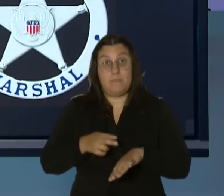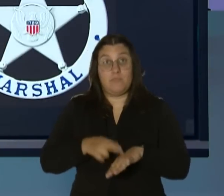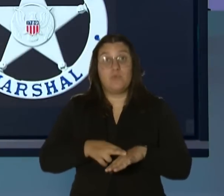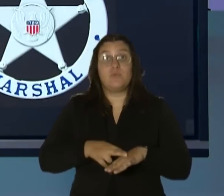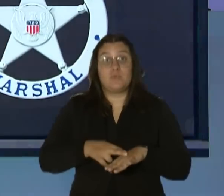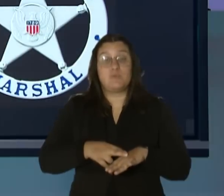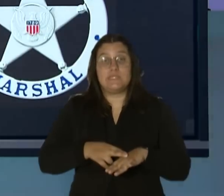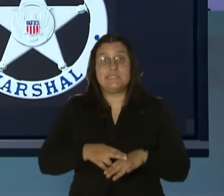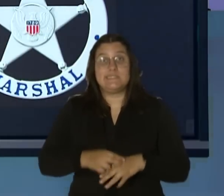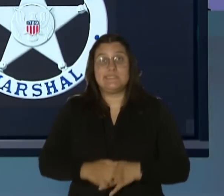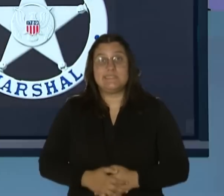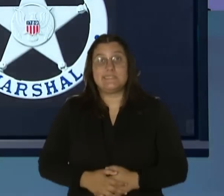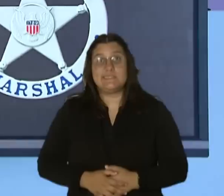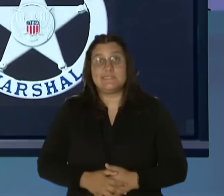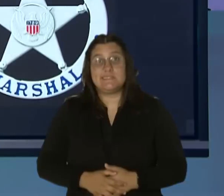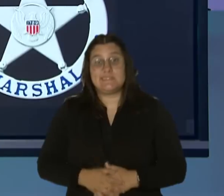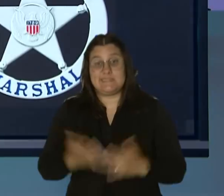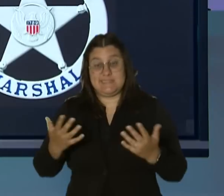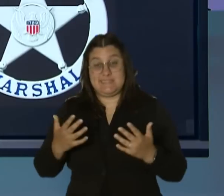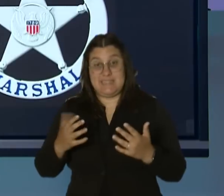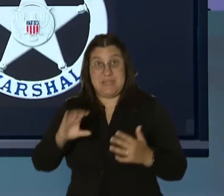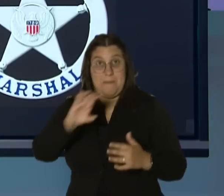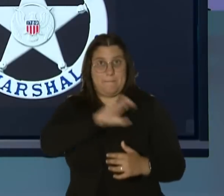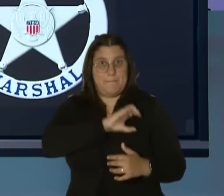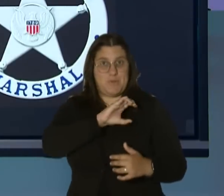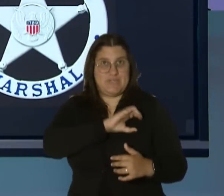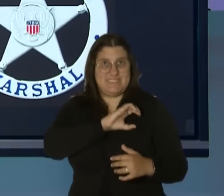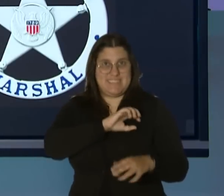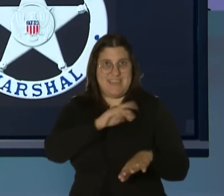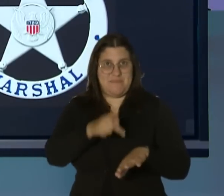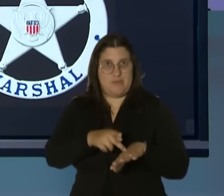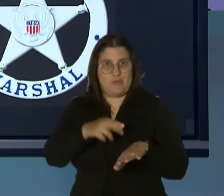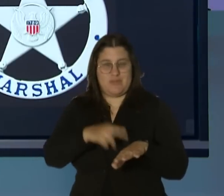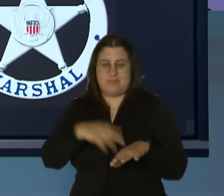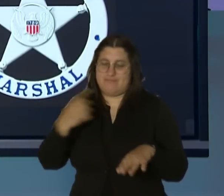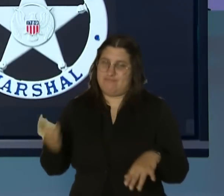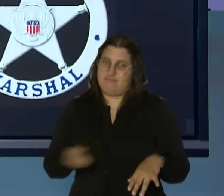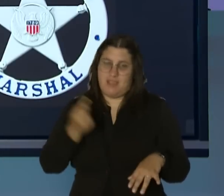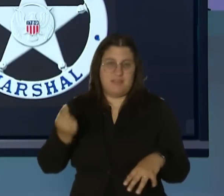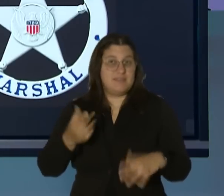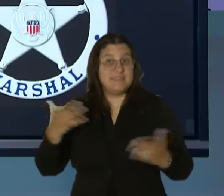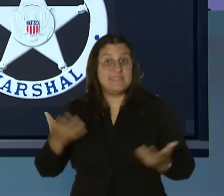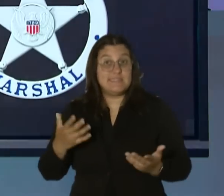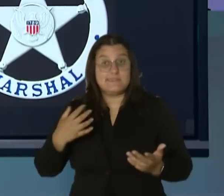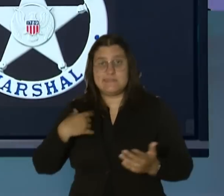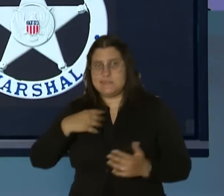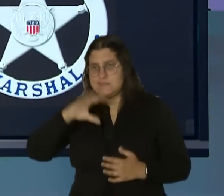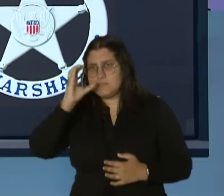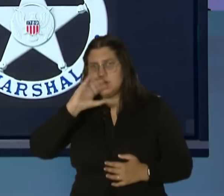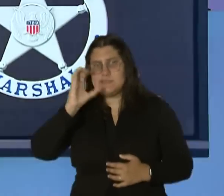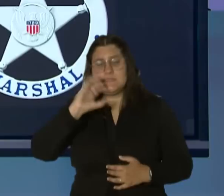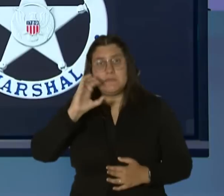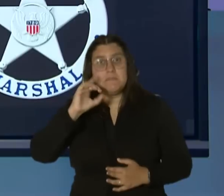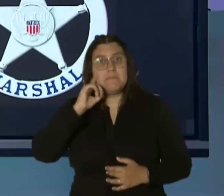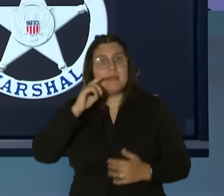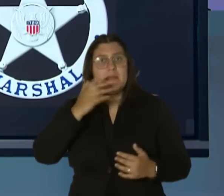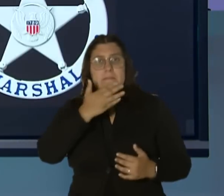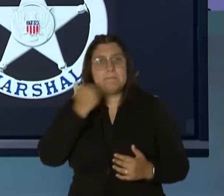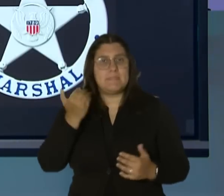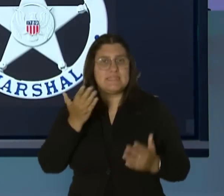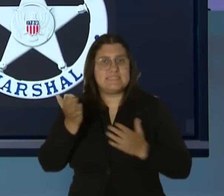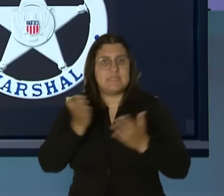pues el negociado de la policía de Puerto Rico siempre va en busca de darle el mejor servicio a nuestra